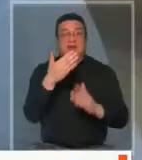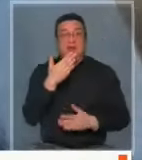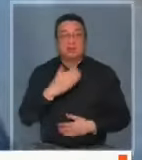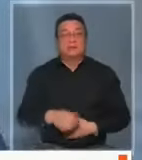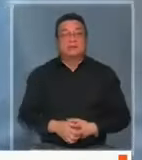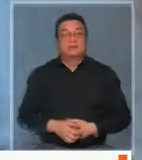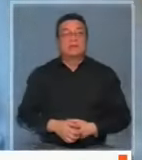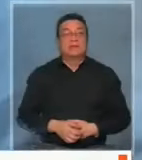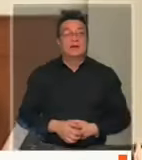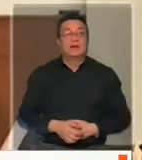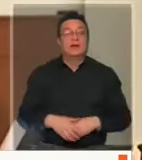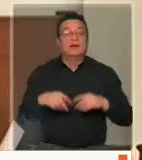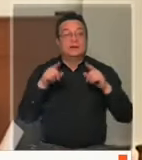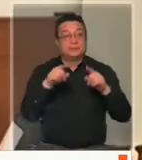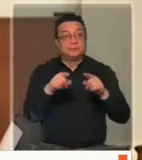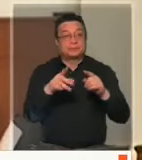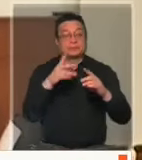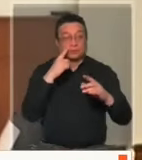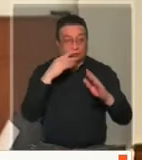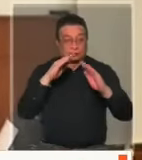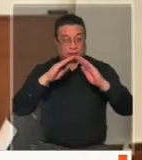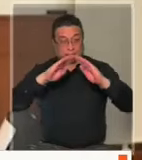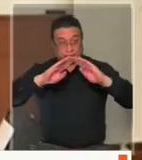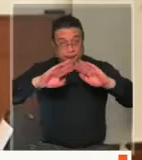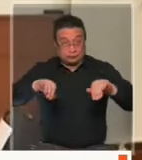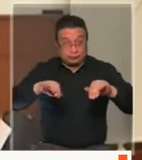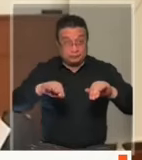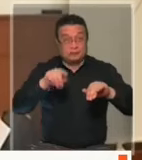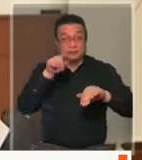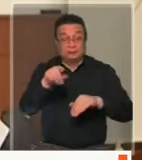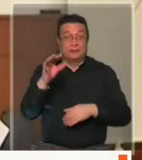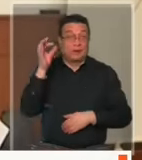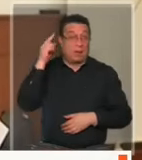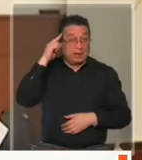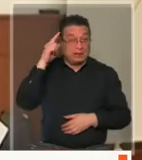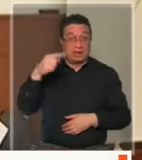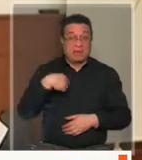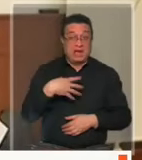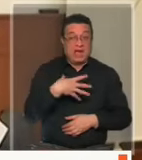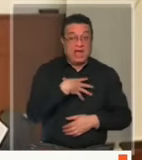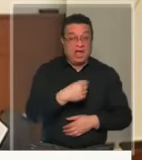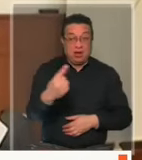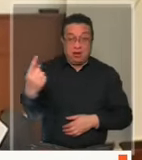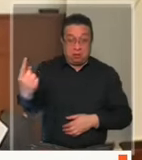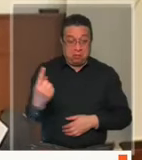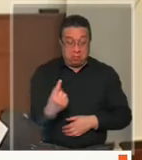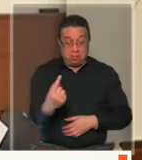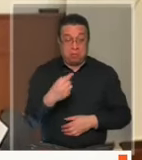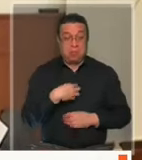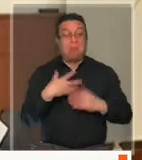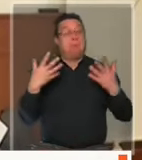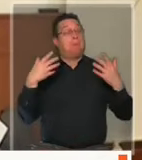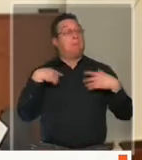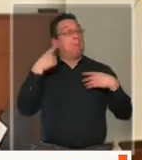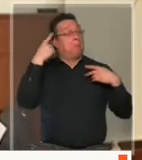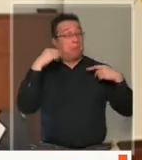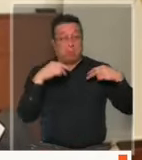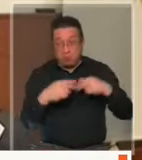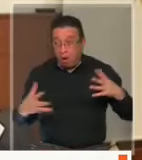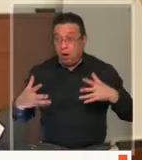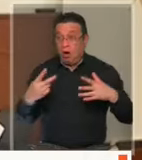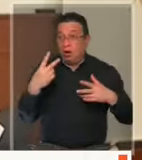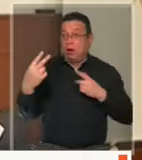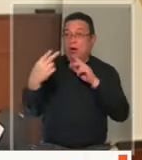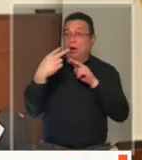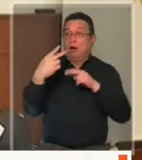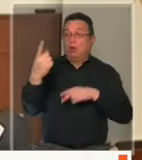puerta el ladrón, ella pensando que era mi hijo, y de repente se encuentra a un tipo. El tipo